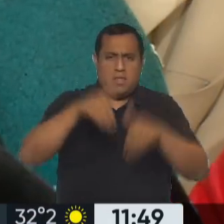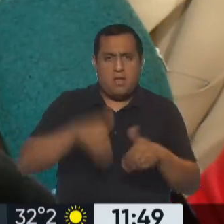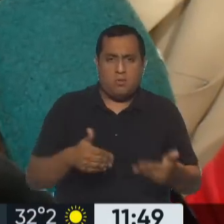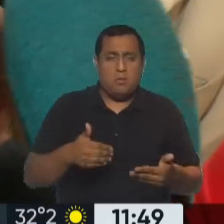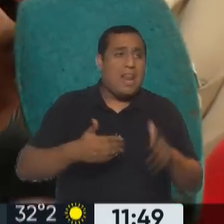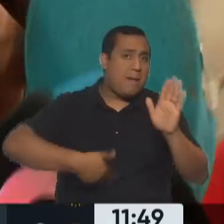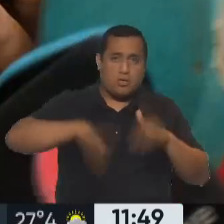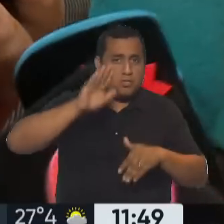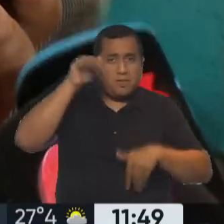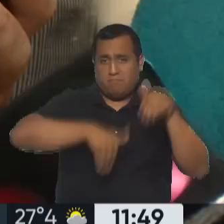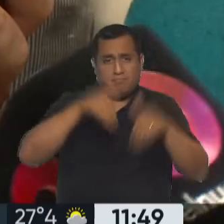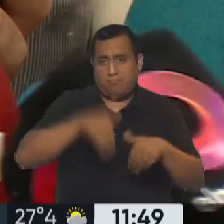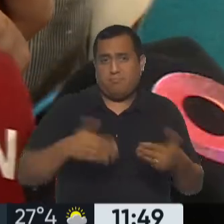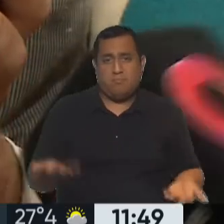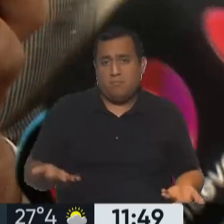por mayoría.